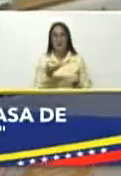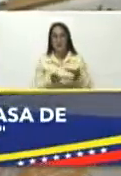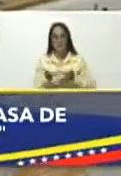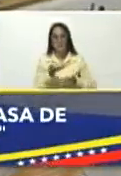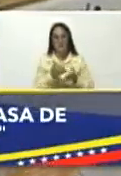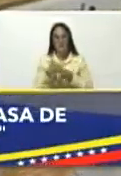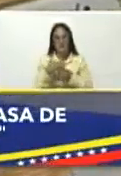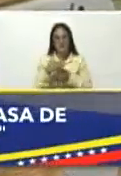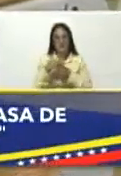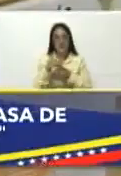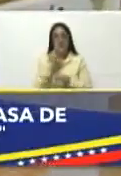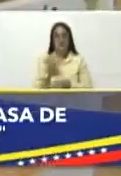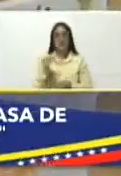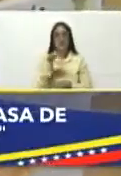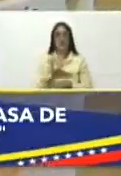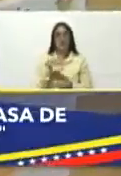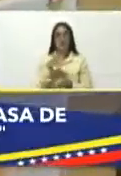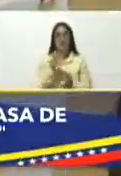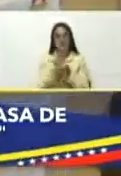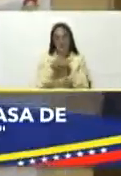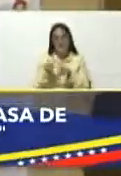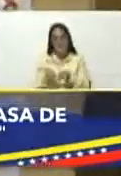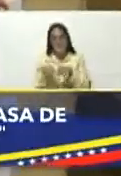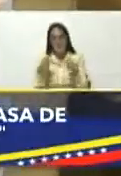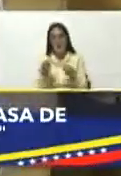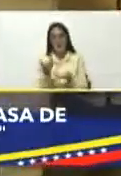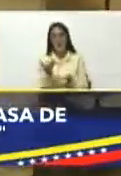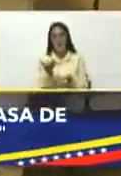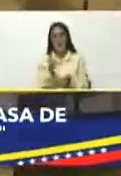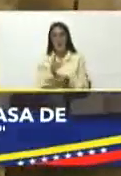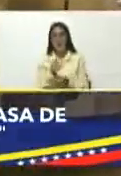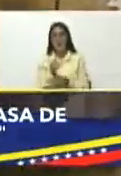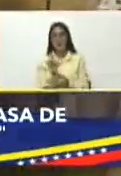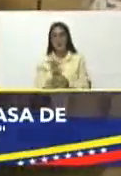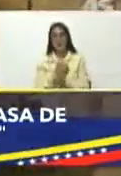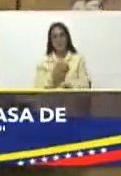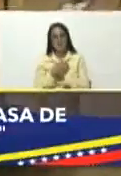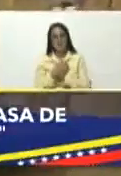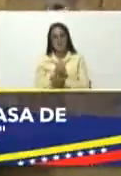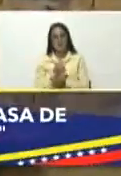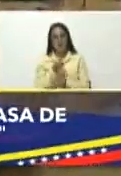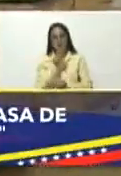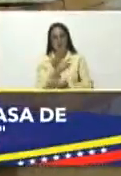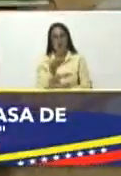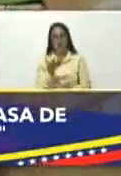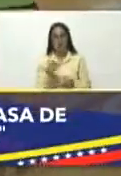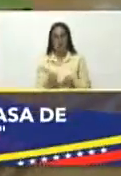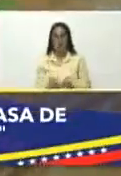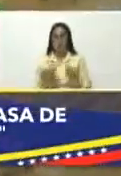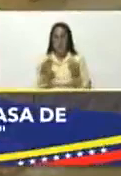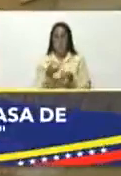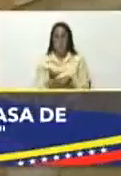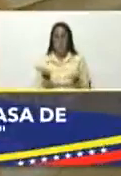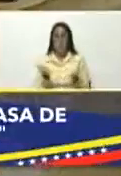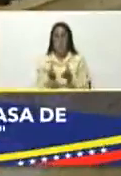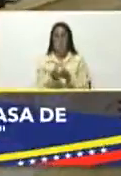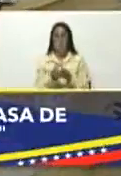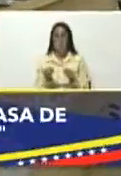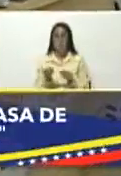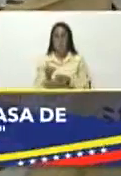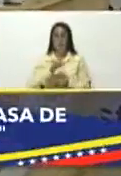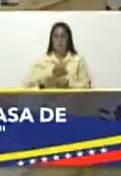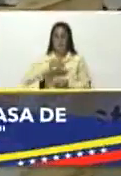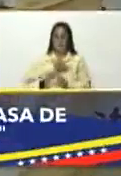el pueblo el pan. Así que esto es algo muy sagrado, muy hermoso. El pan para nosotros y nosotras